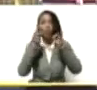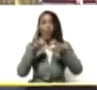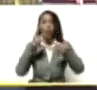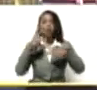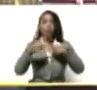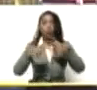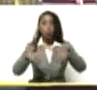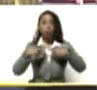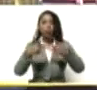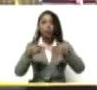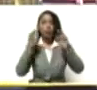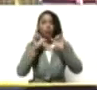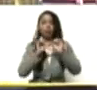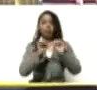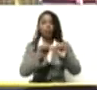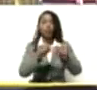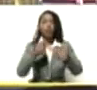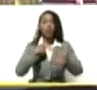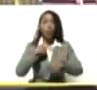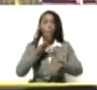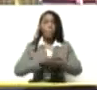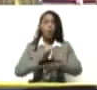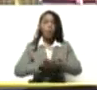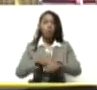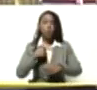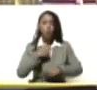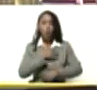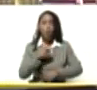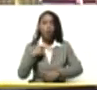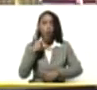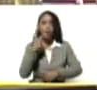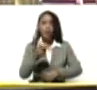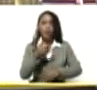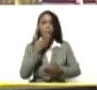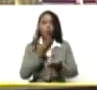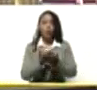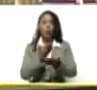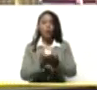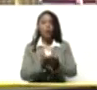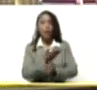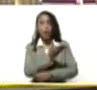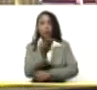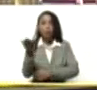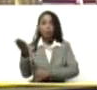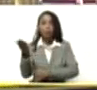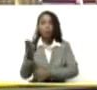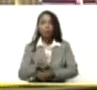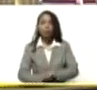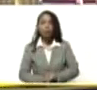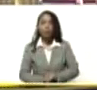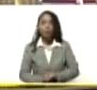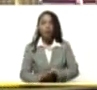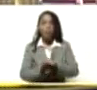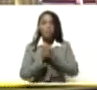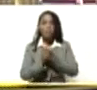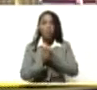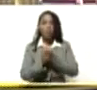permanente. Yo por eso me atrevo a proponerle a ustedes,